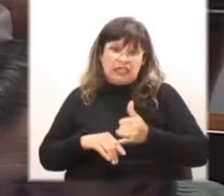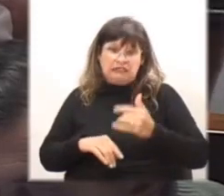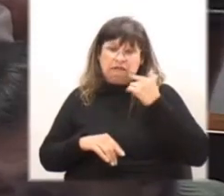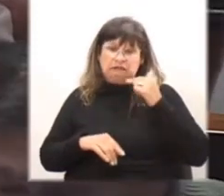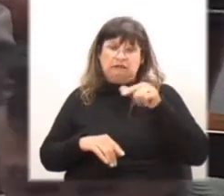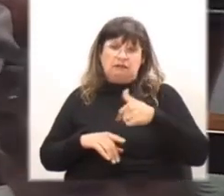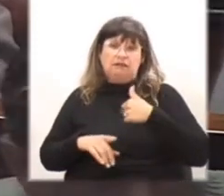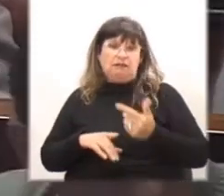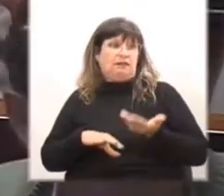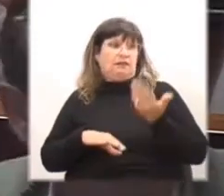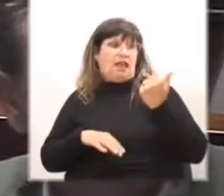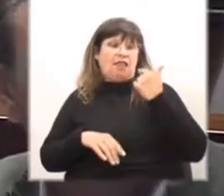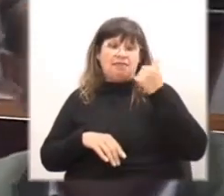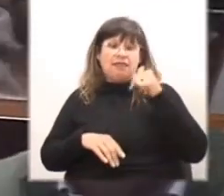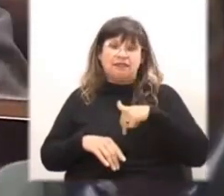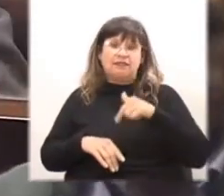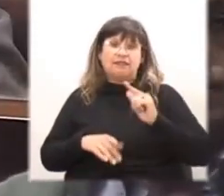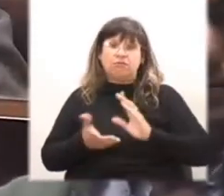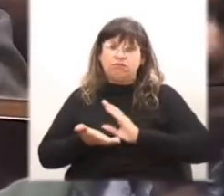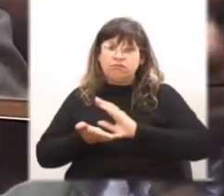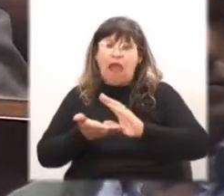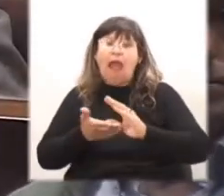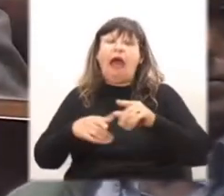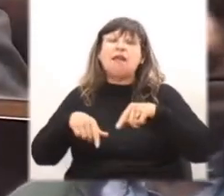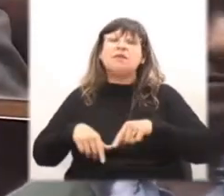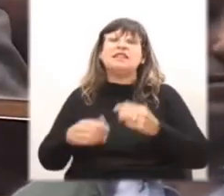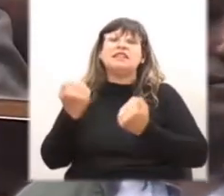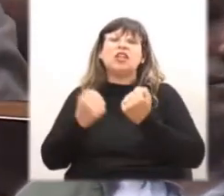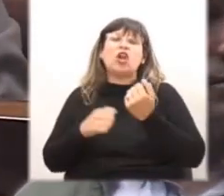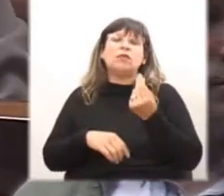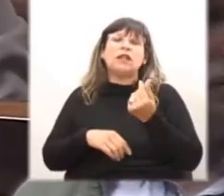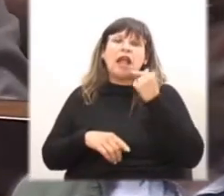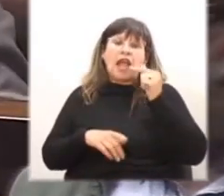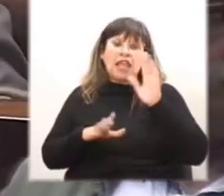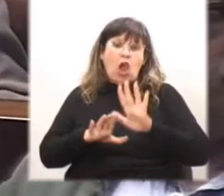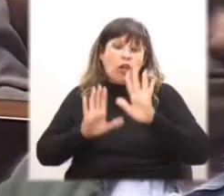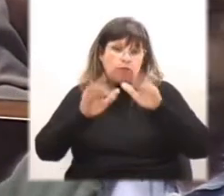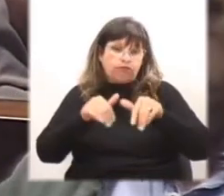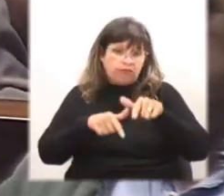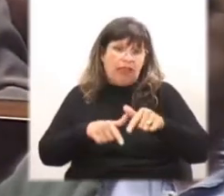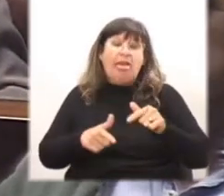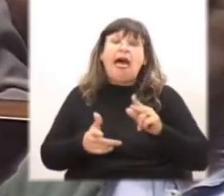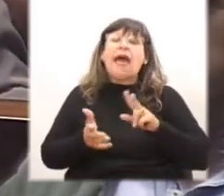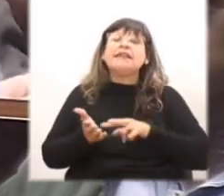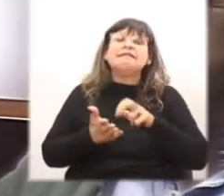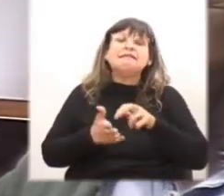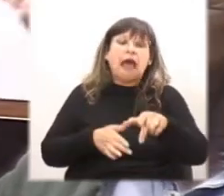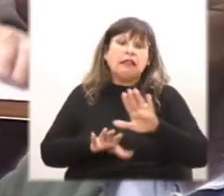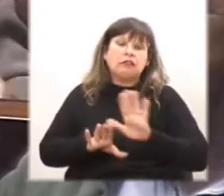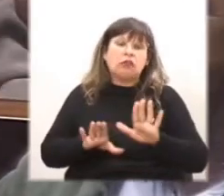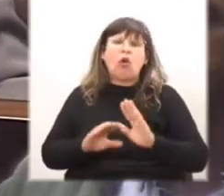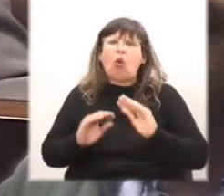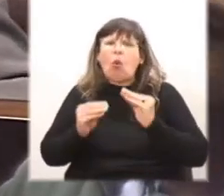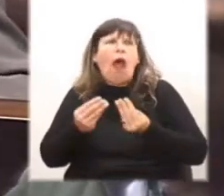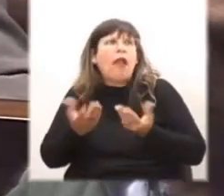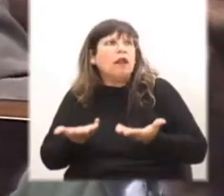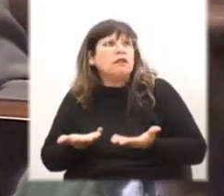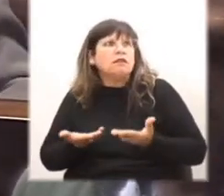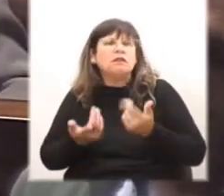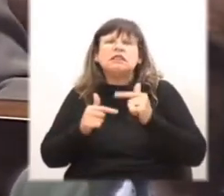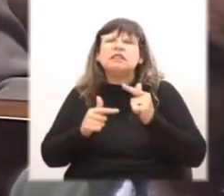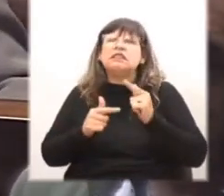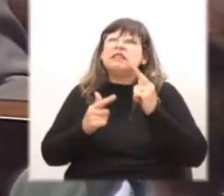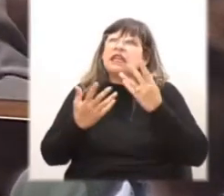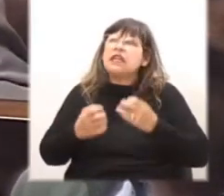regalías que antes iban con destino al Ministerio de Economía y Finanzas y ahora quedan en Salto Grande, cuáles son y conocer también el